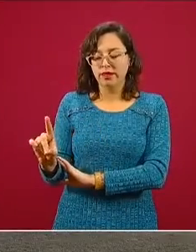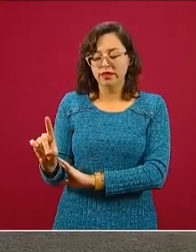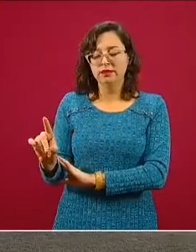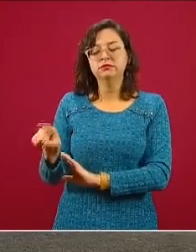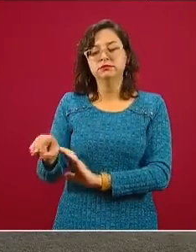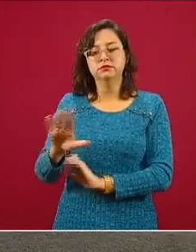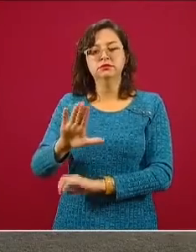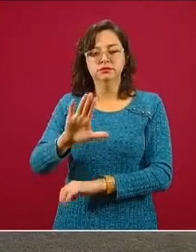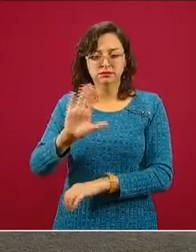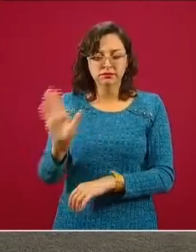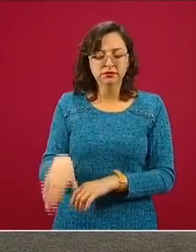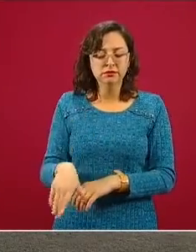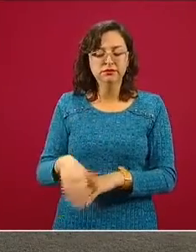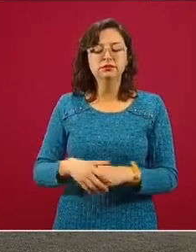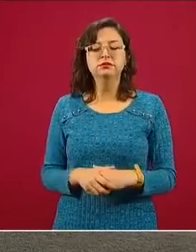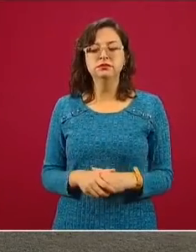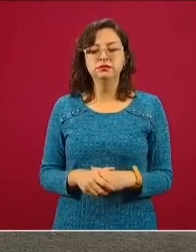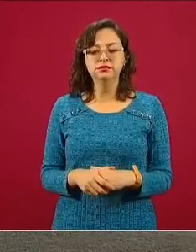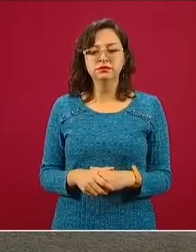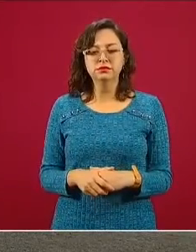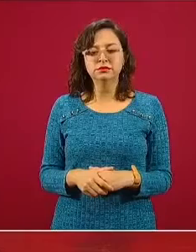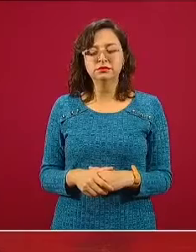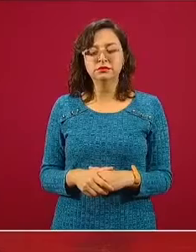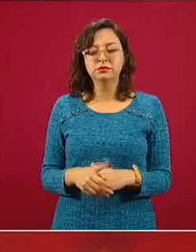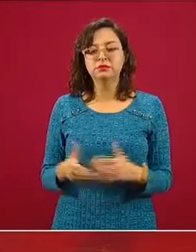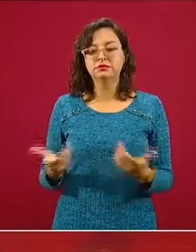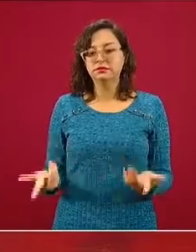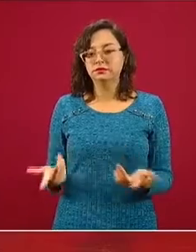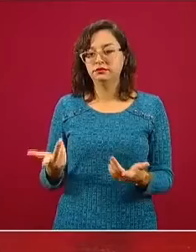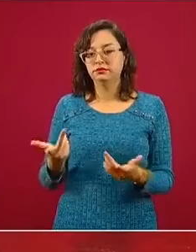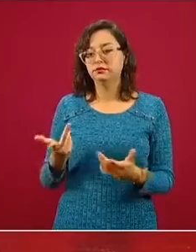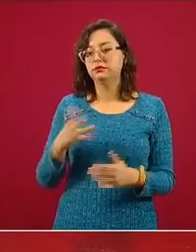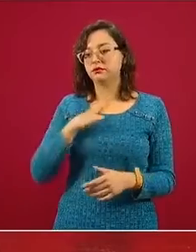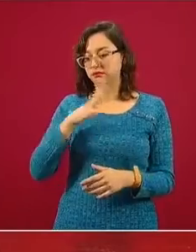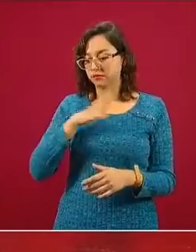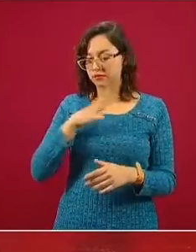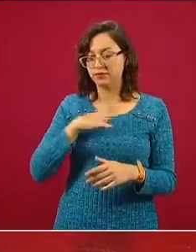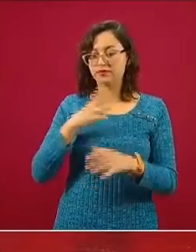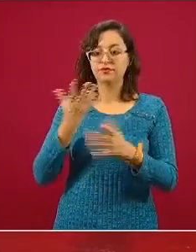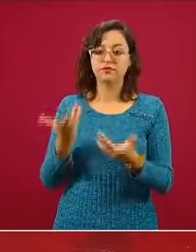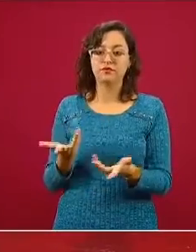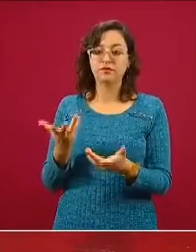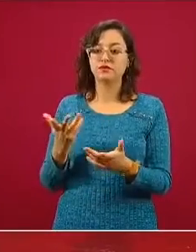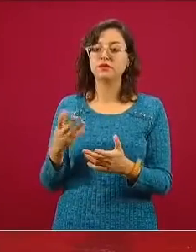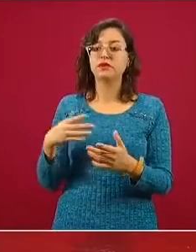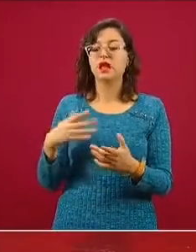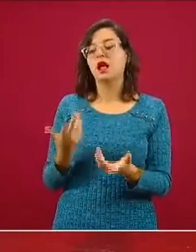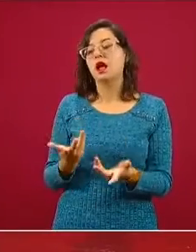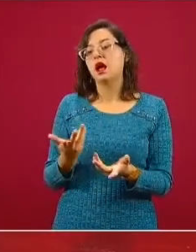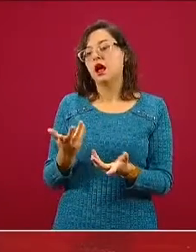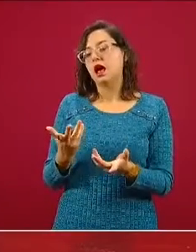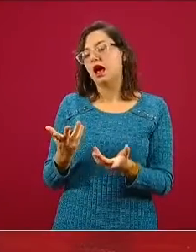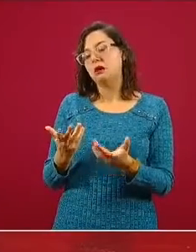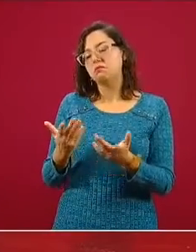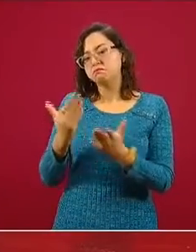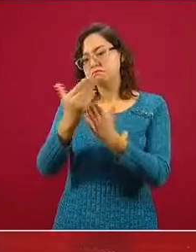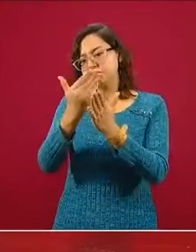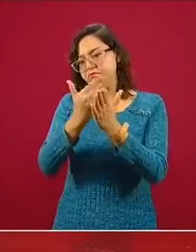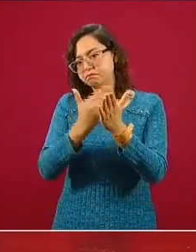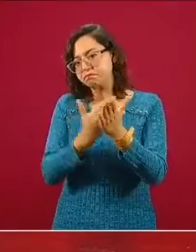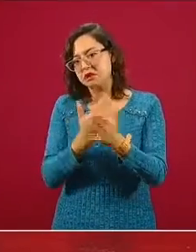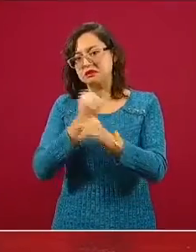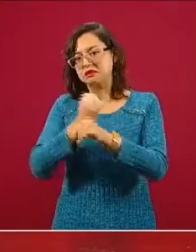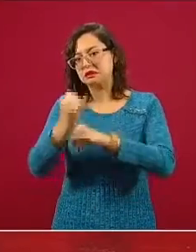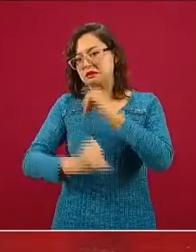causas codificables de muerte, utilizando los estándares de la Clasificación Internacional de Enfermedades que